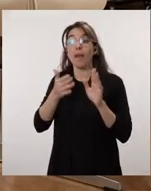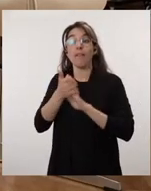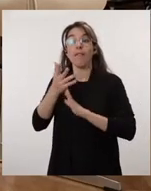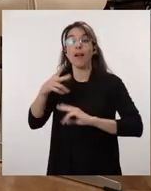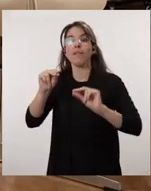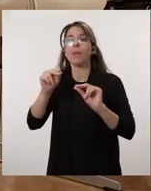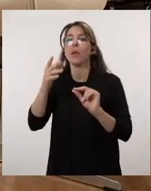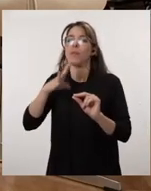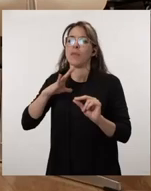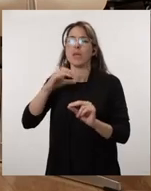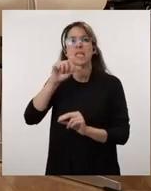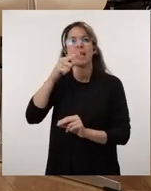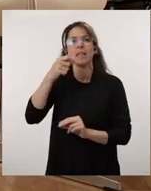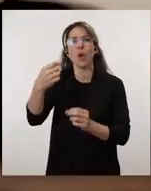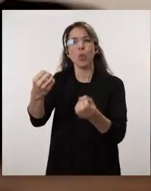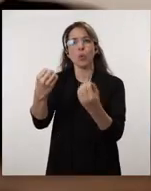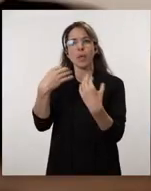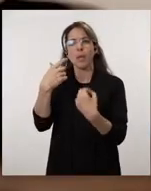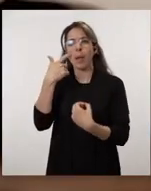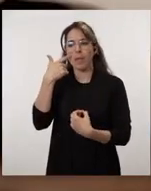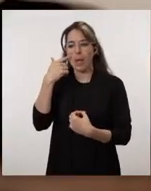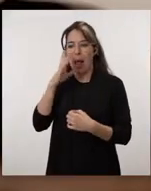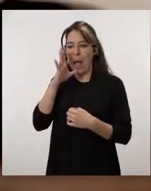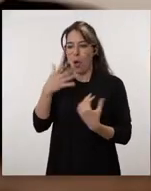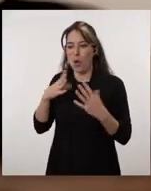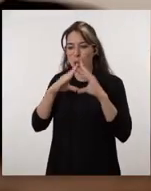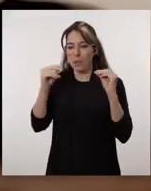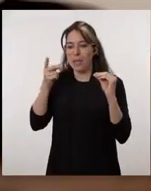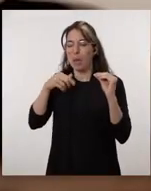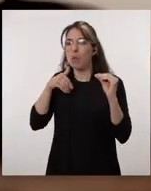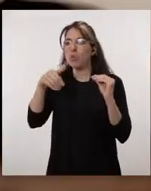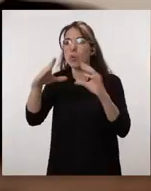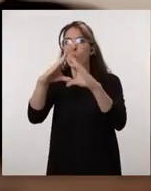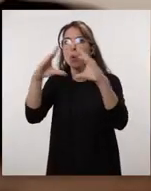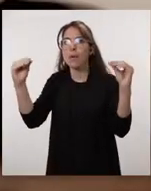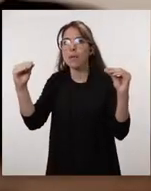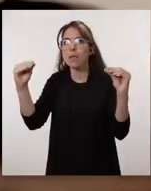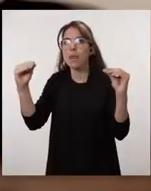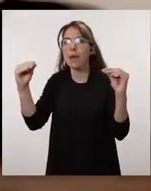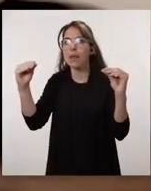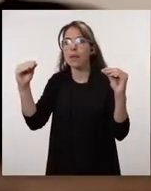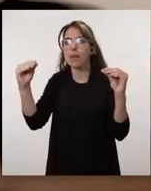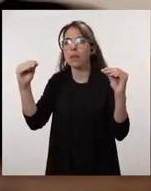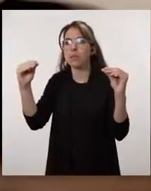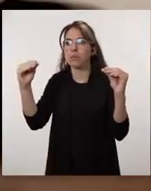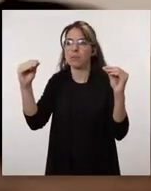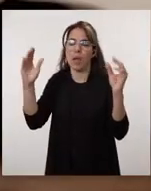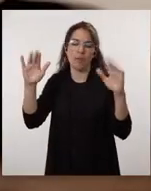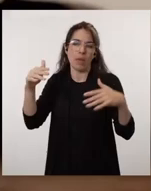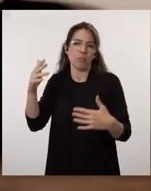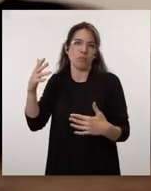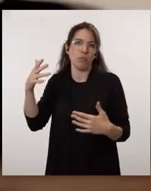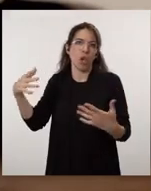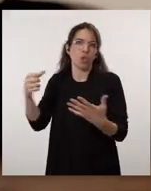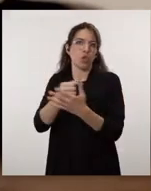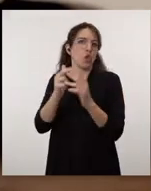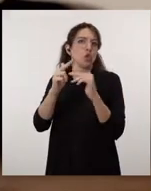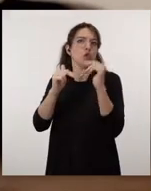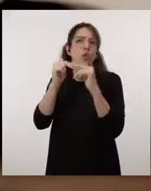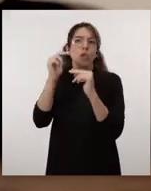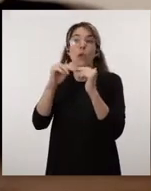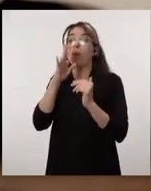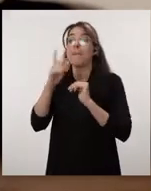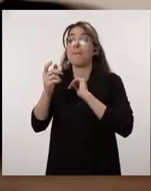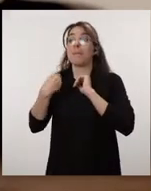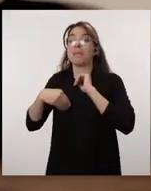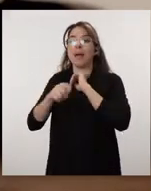presente sino también a la universidad del futuro que estáis construyendo entre todos porque siempre lo digo esta estrategia es colaborativa es una estrategia transversal para